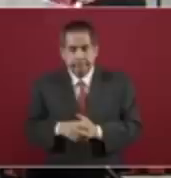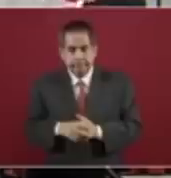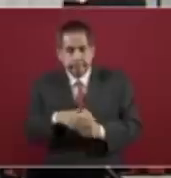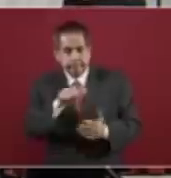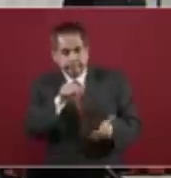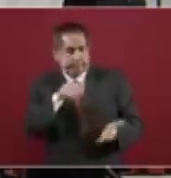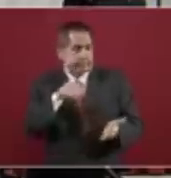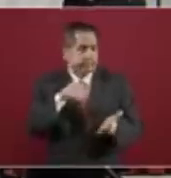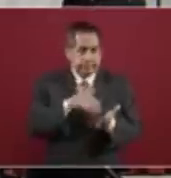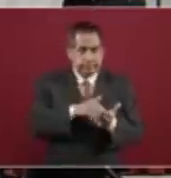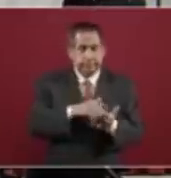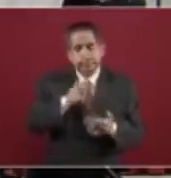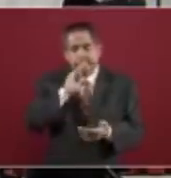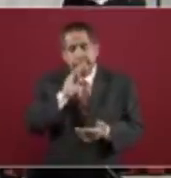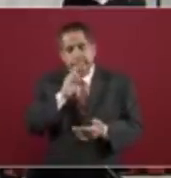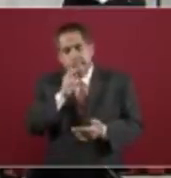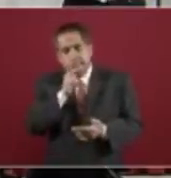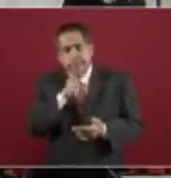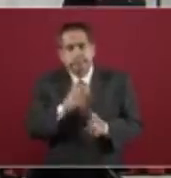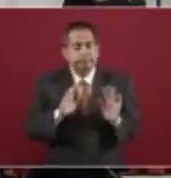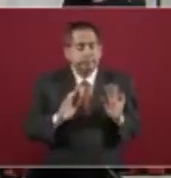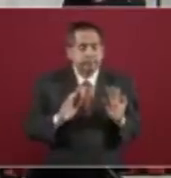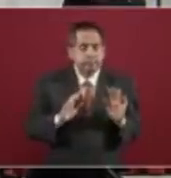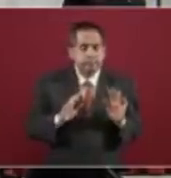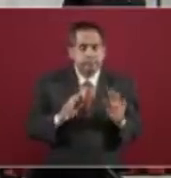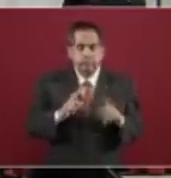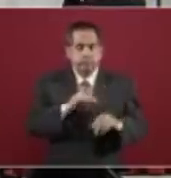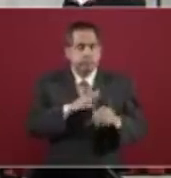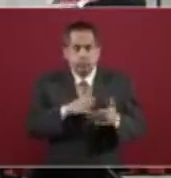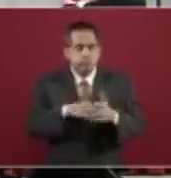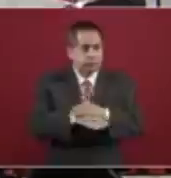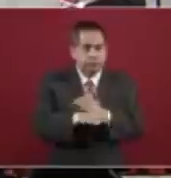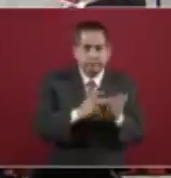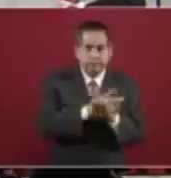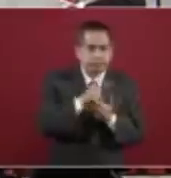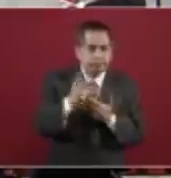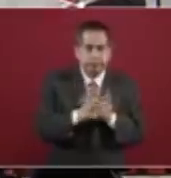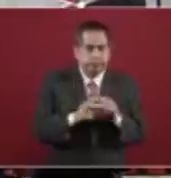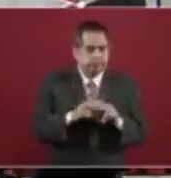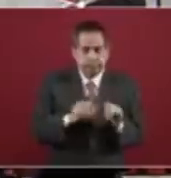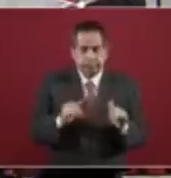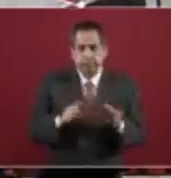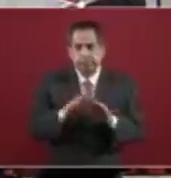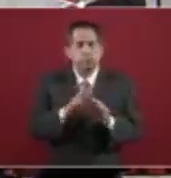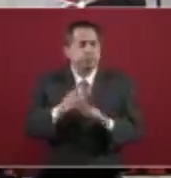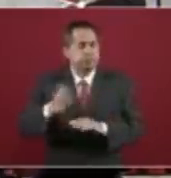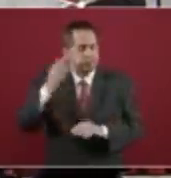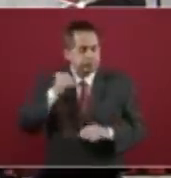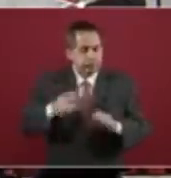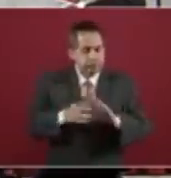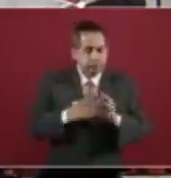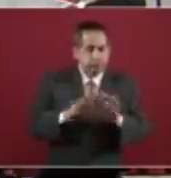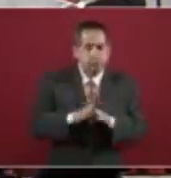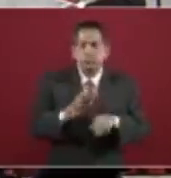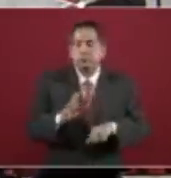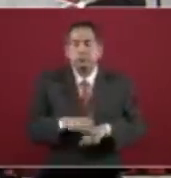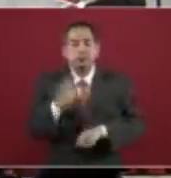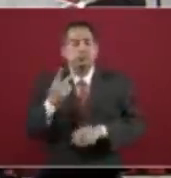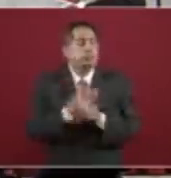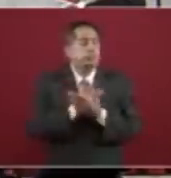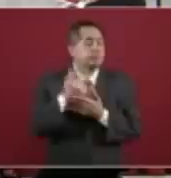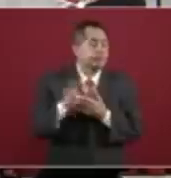16 mil madres ya tendrían acceso al programa, inclusive como estaba en antaño, porque el